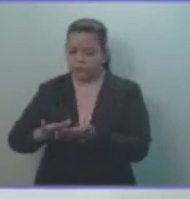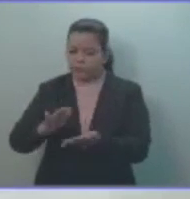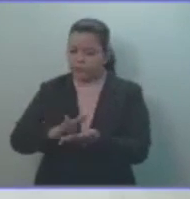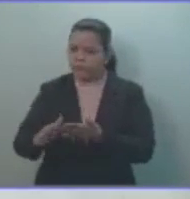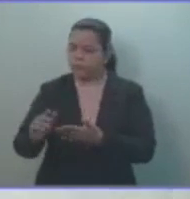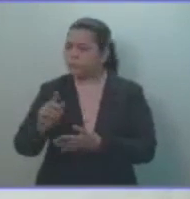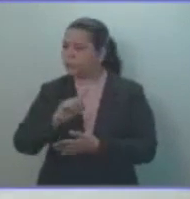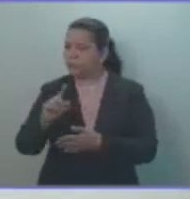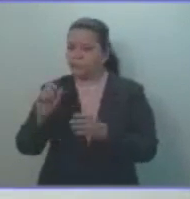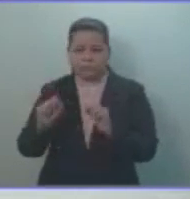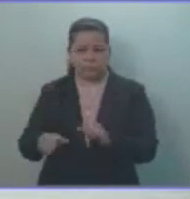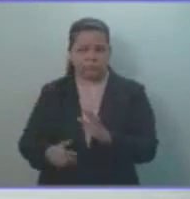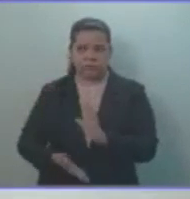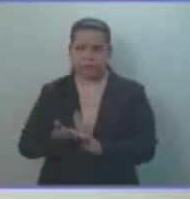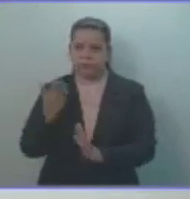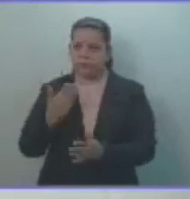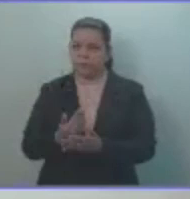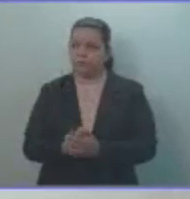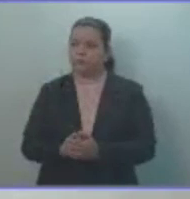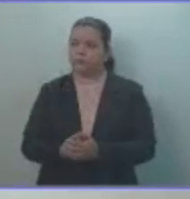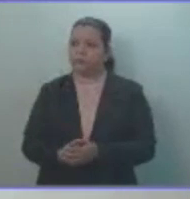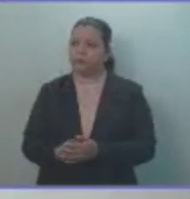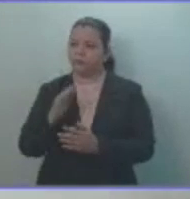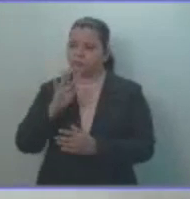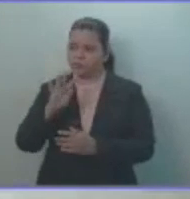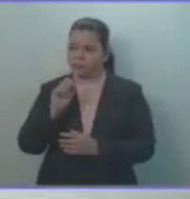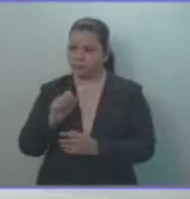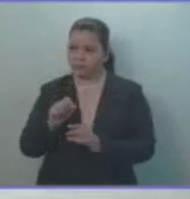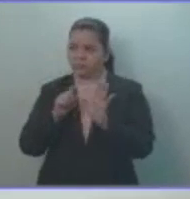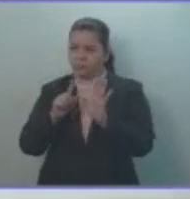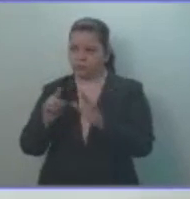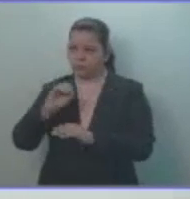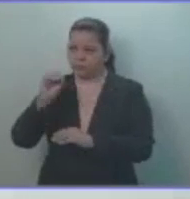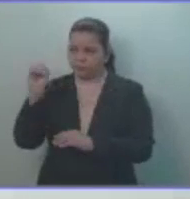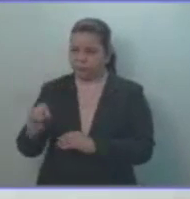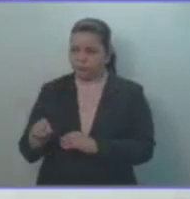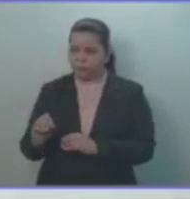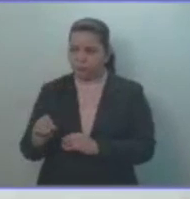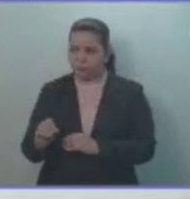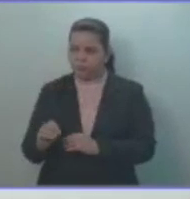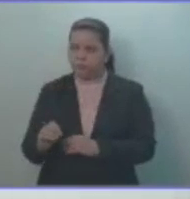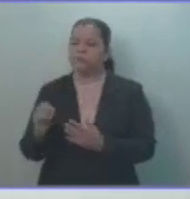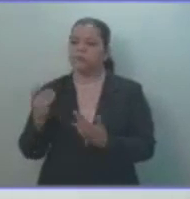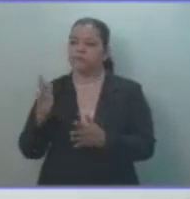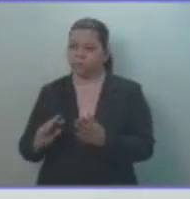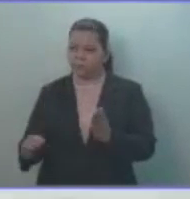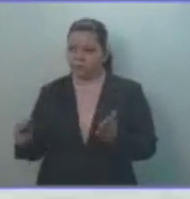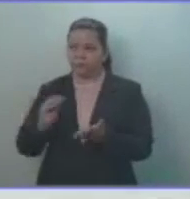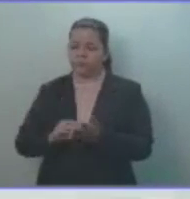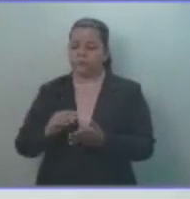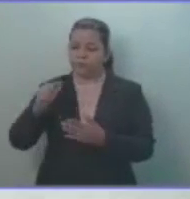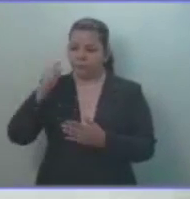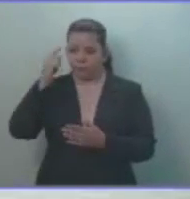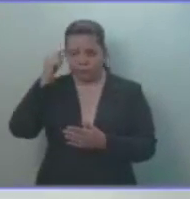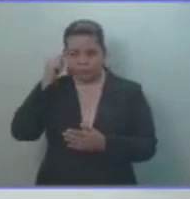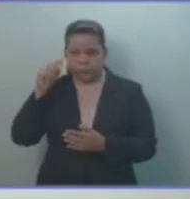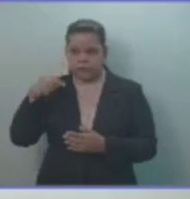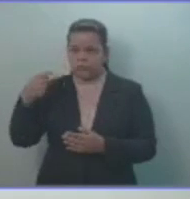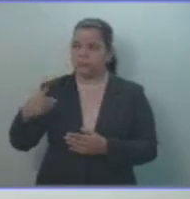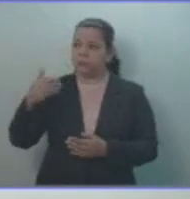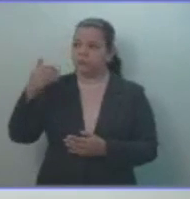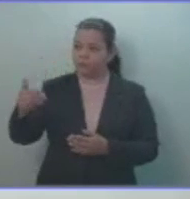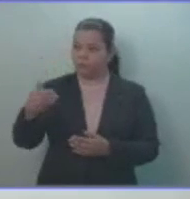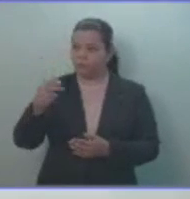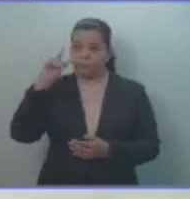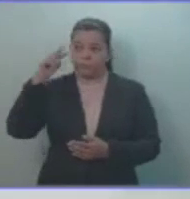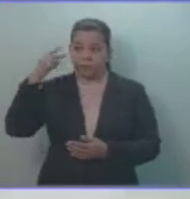crecer más que el PIB nominal de 4.6%, que será lo destinado para el próximo año. Es decir, que